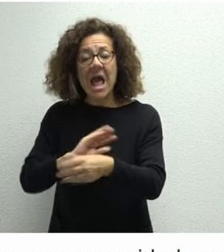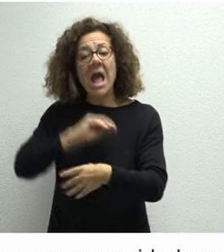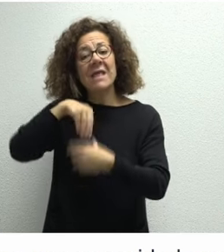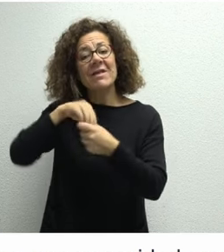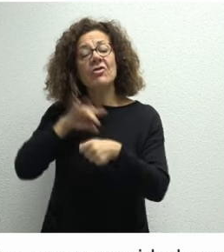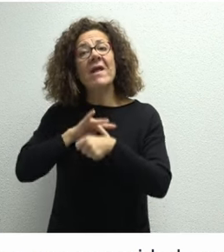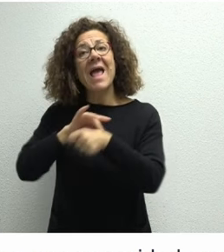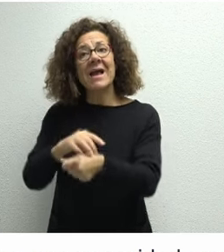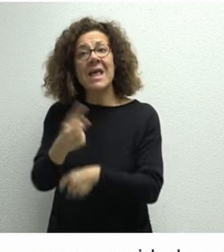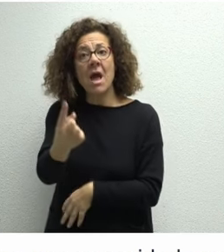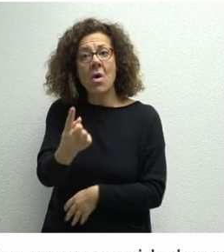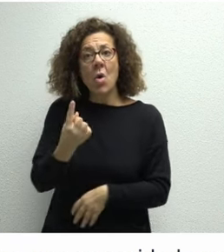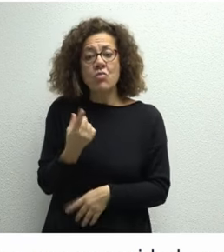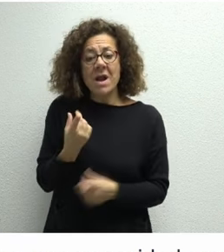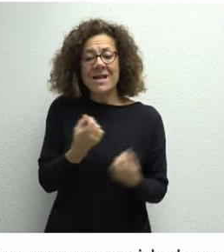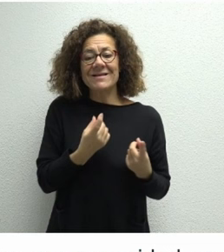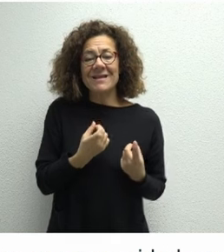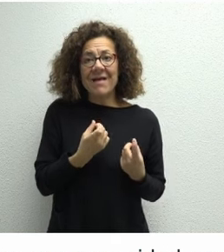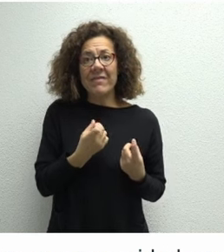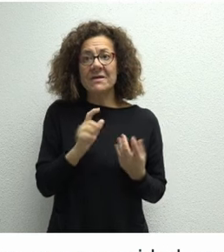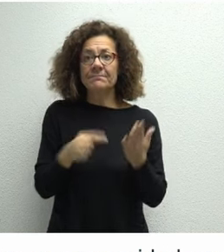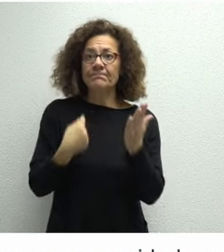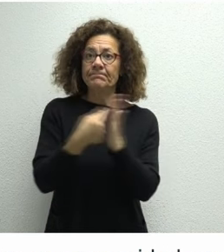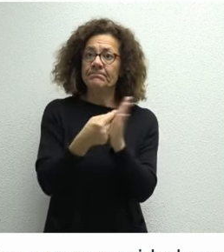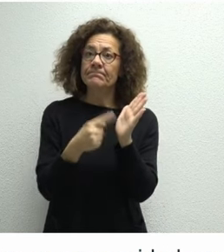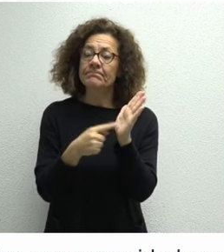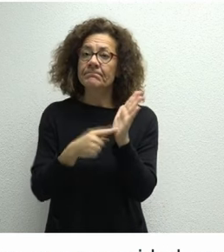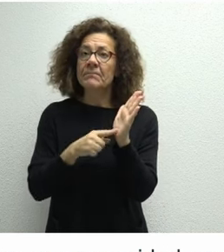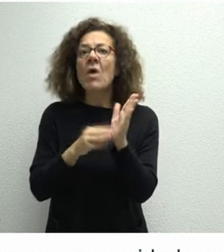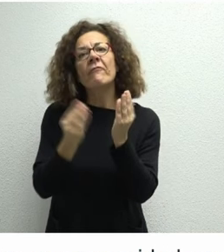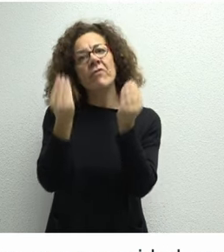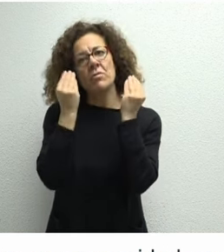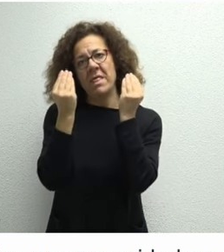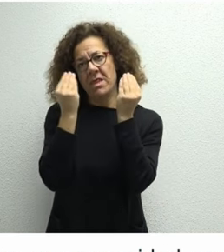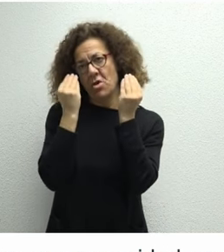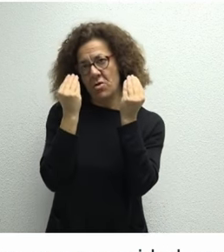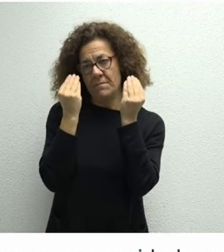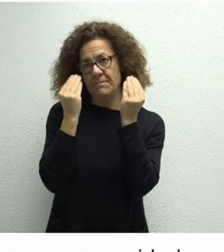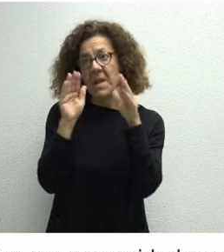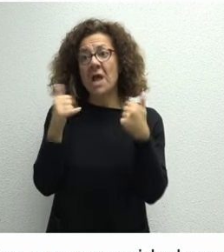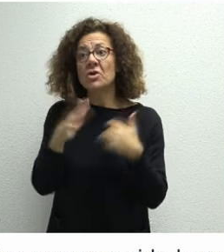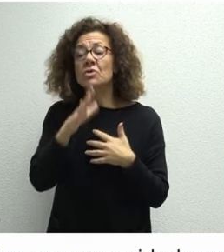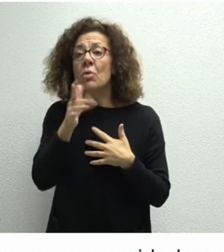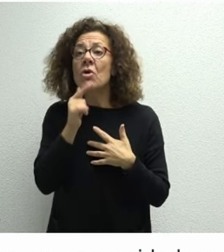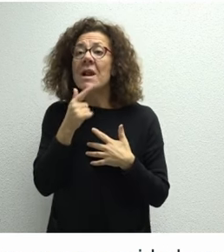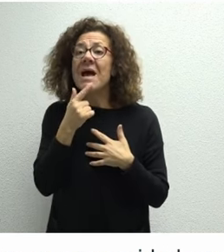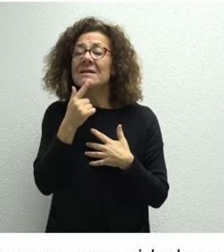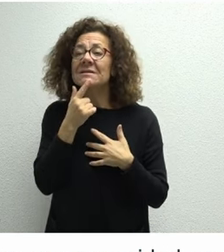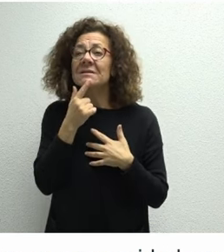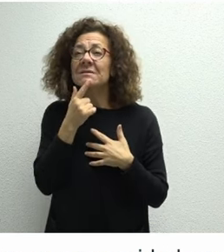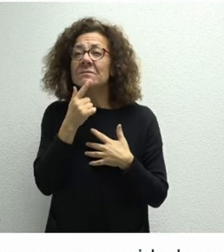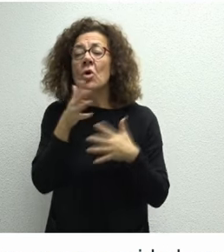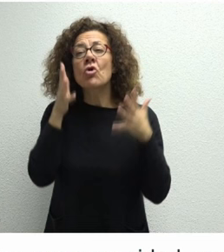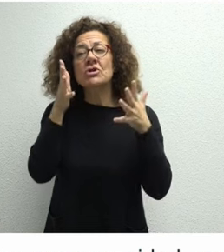guía una de las necesidades que se recogen es la formación Y entonces a través de la escuela de andaluza de salud pública pues creamos